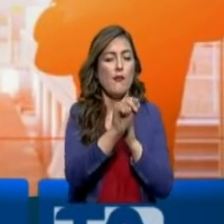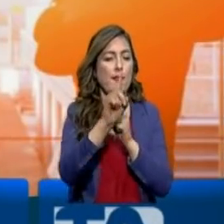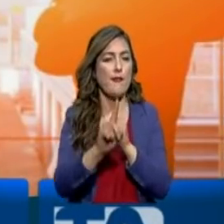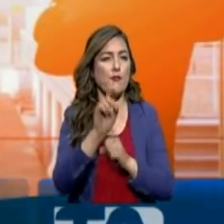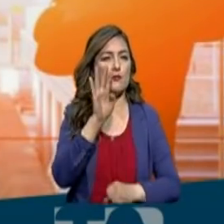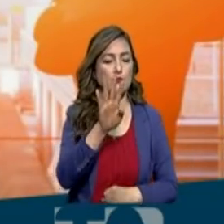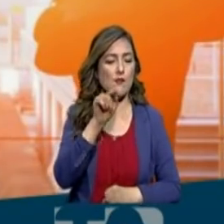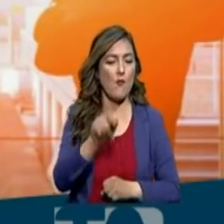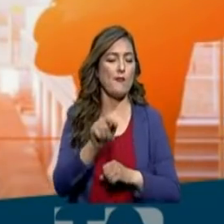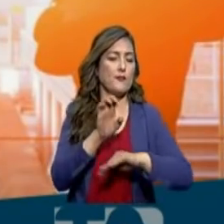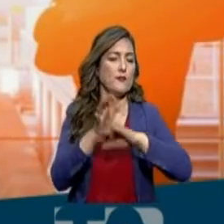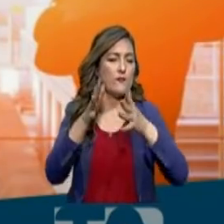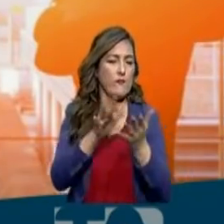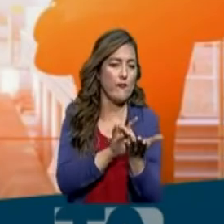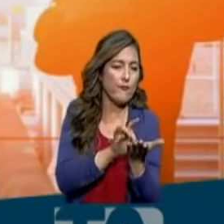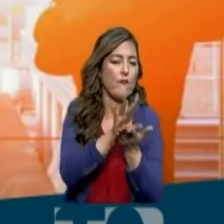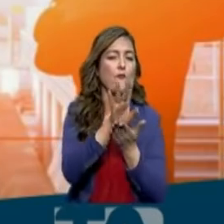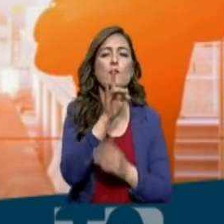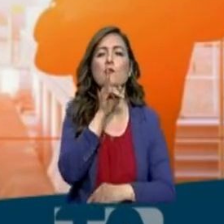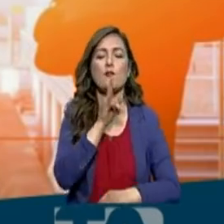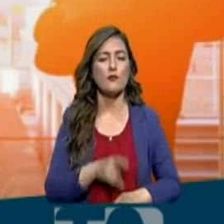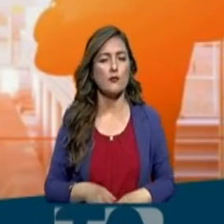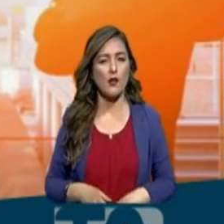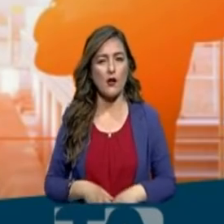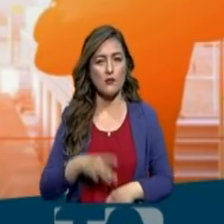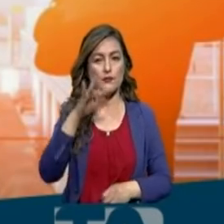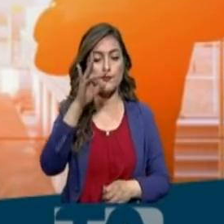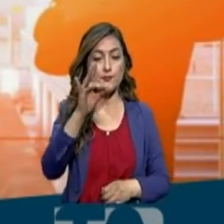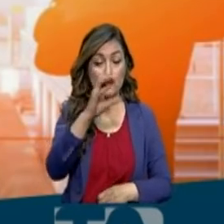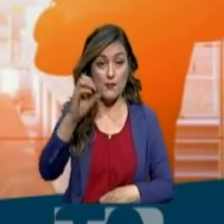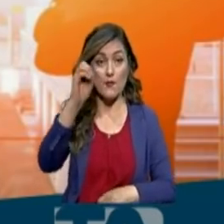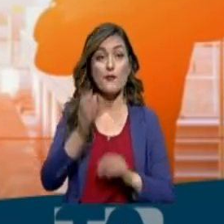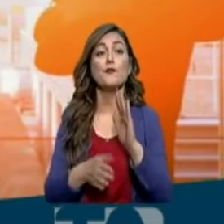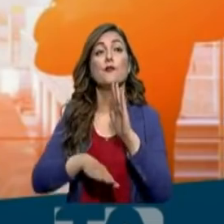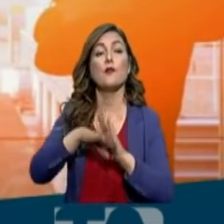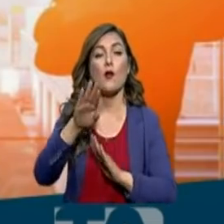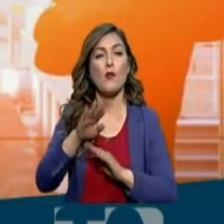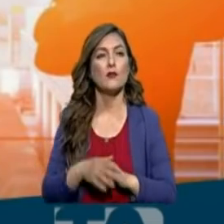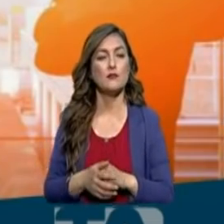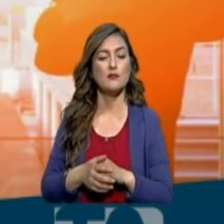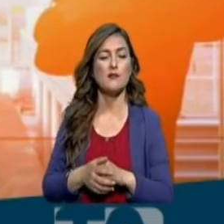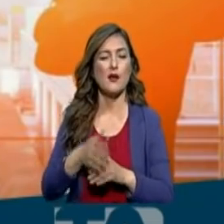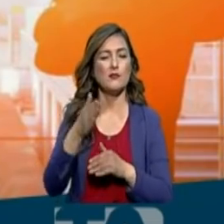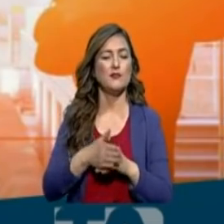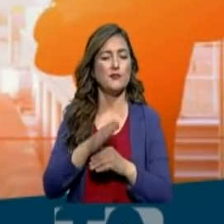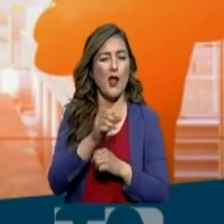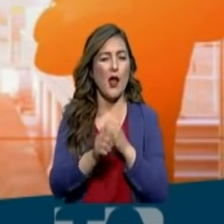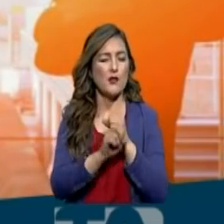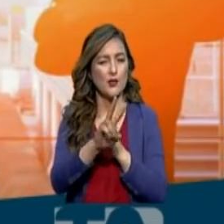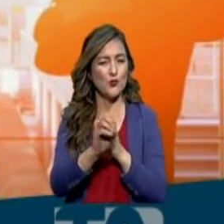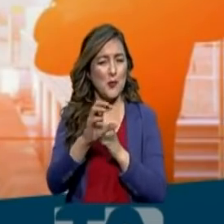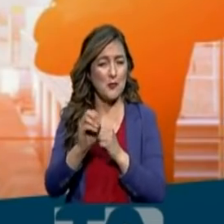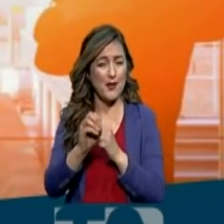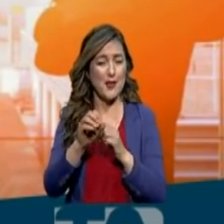de 4.000 ecuatorianos han sido deportados desde Estados Unidos, un 80% más de lo que se registró hasta el cierre de 2020,